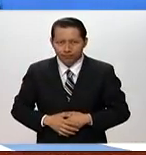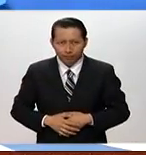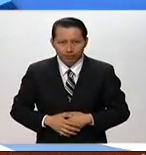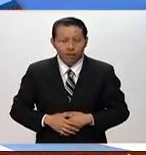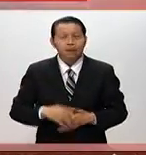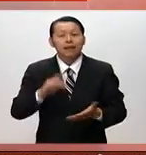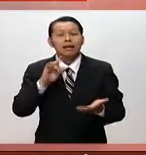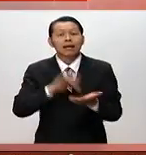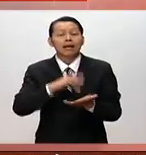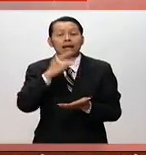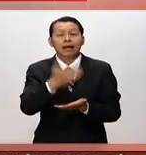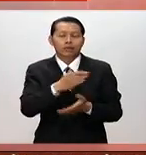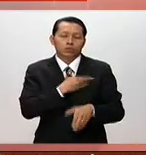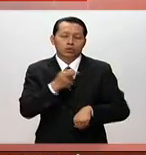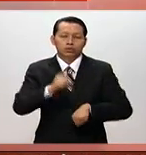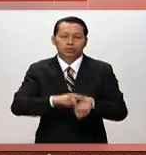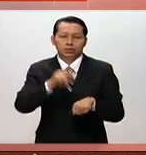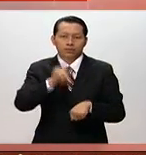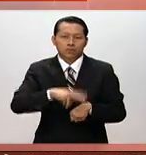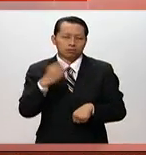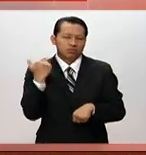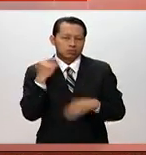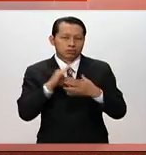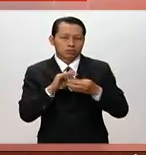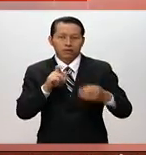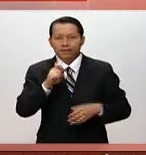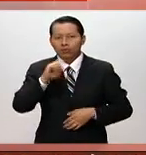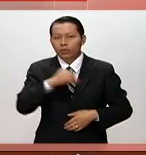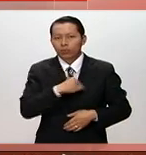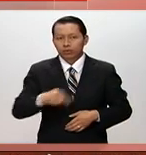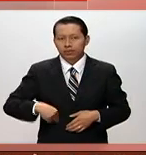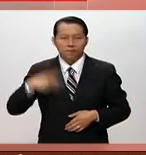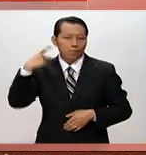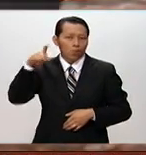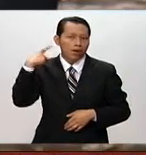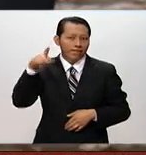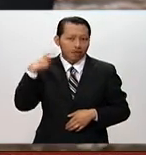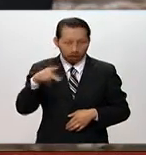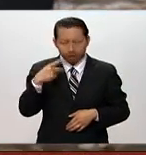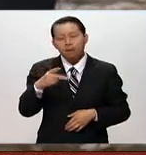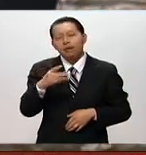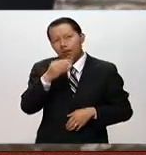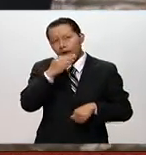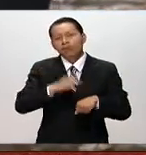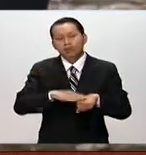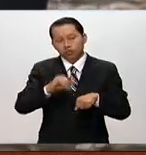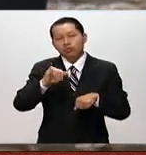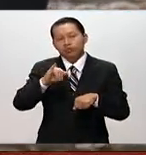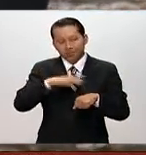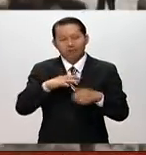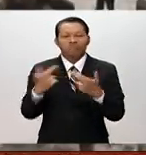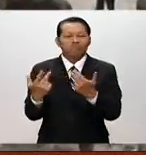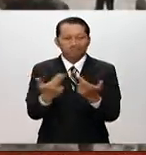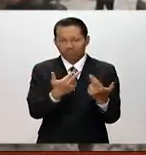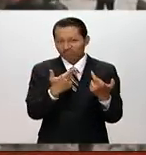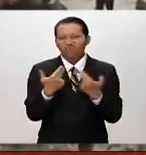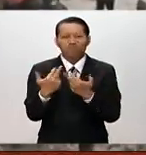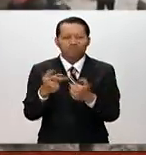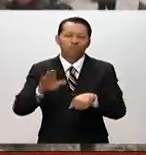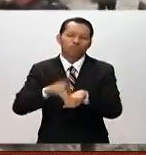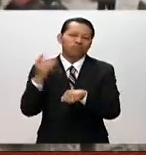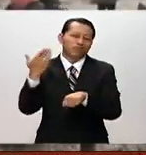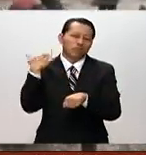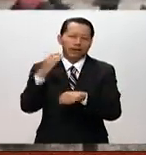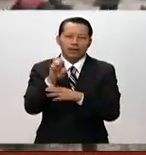muy buenos días. Así es, como ya lo escuchábamos, 29 municipios de Puebla recibieron la declaratoria de desastre natural tras el paso de la tormenta